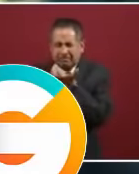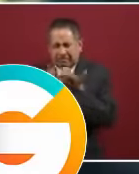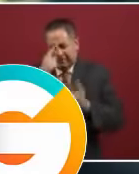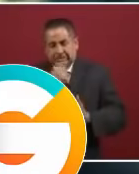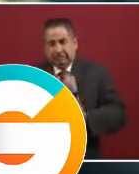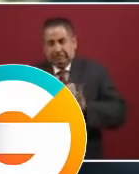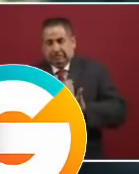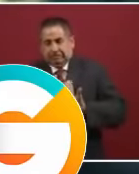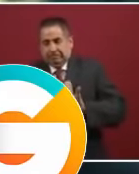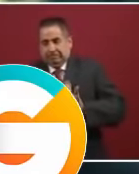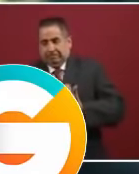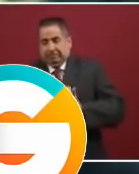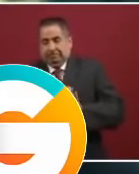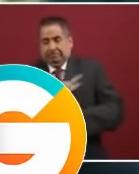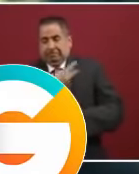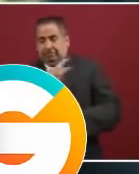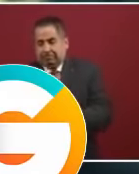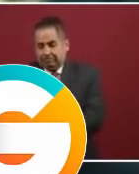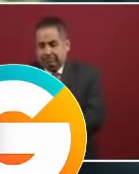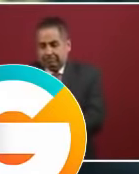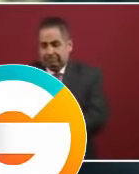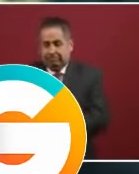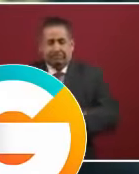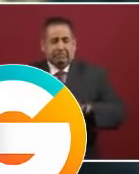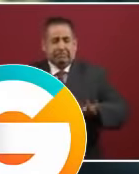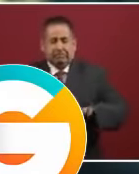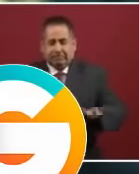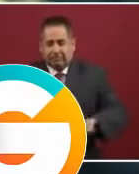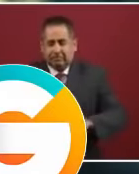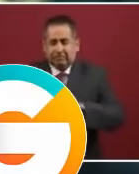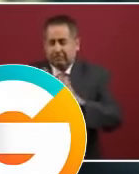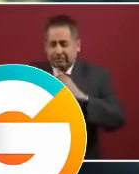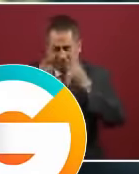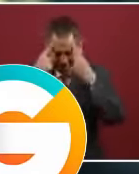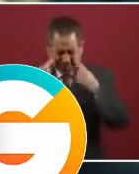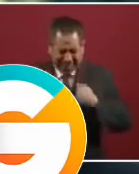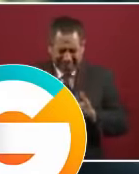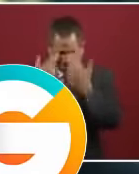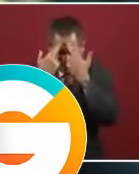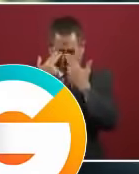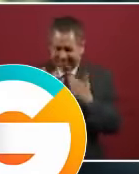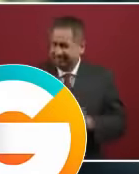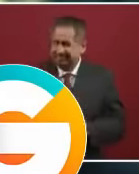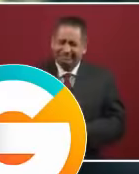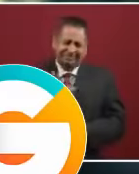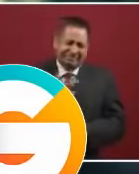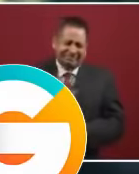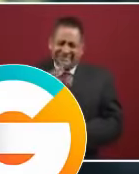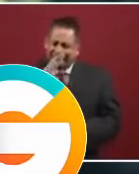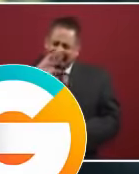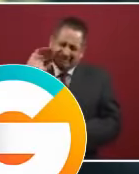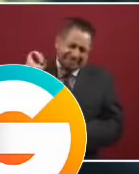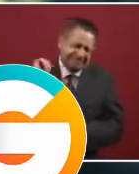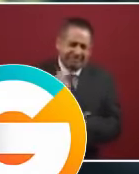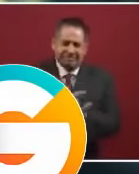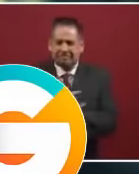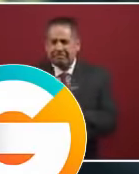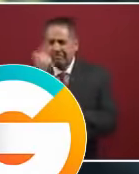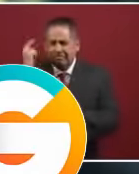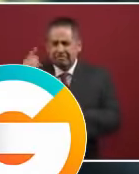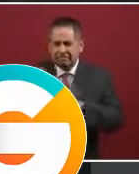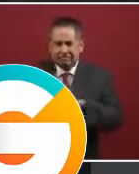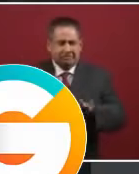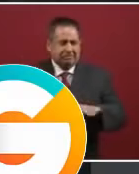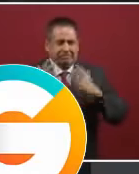muy fuerte, llegué pidiendo ayuda a mi casa, pero ya me sentía que me desvanecía, todo mi cuerpo